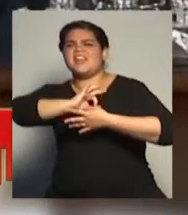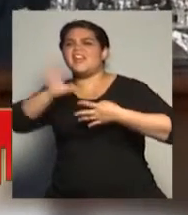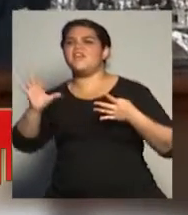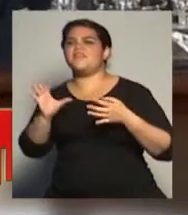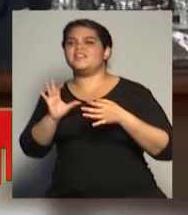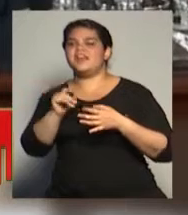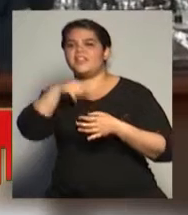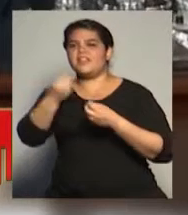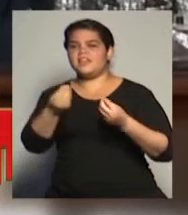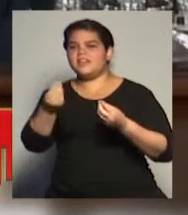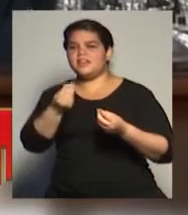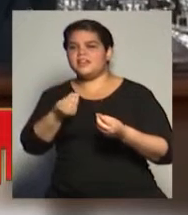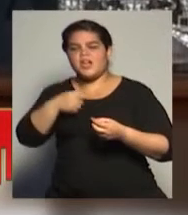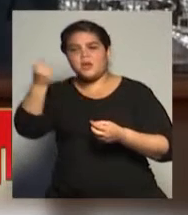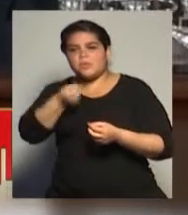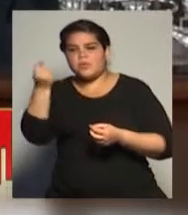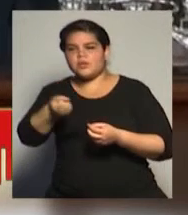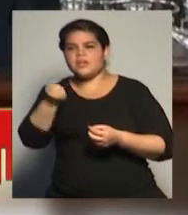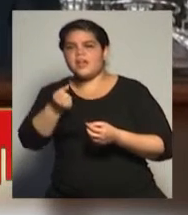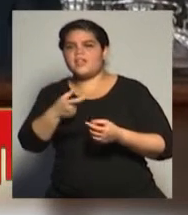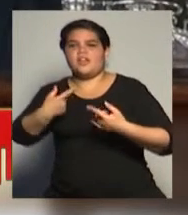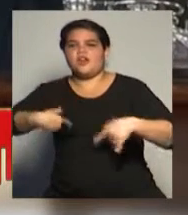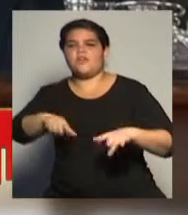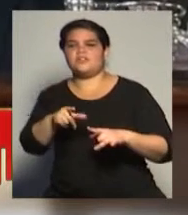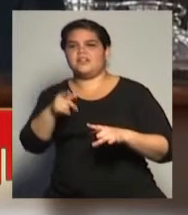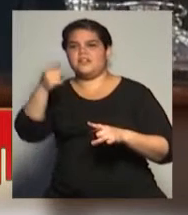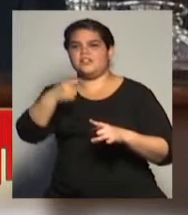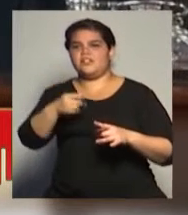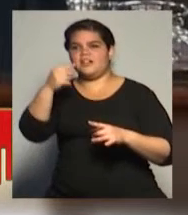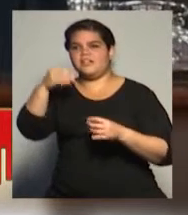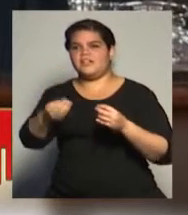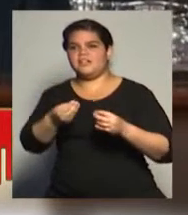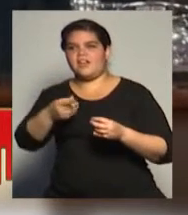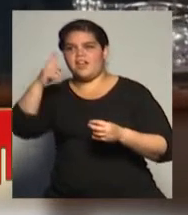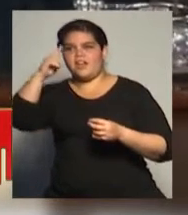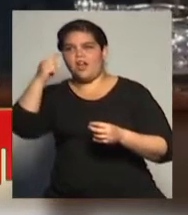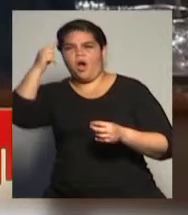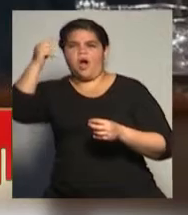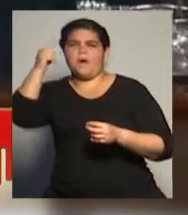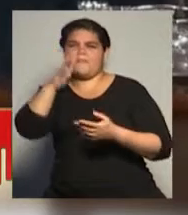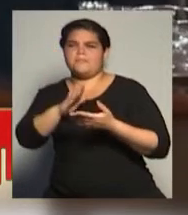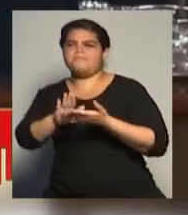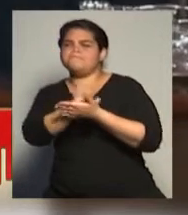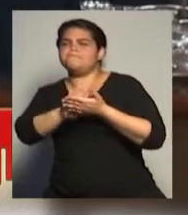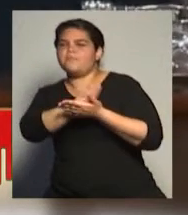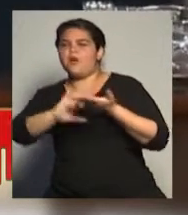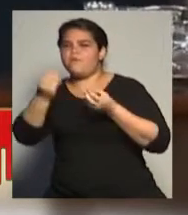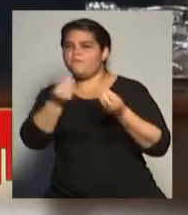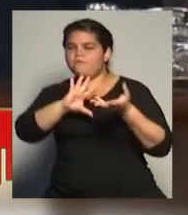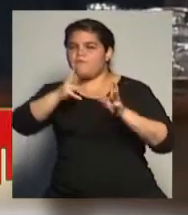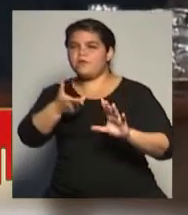oponerla sobre todo a los fundamentalismos ideológicos, a las polarizaciones, y a